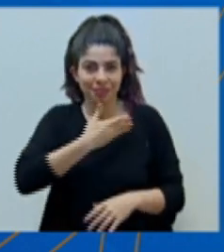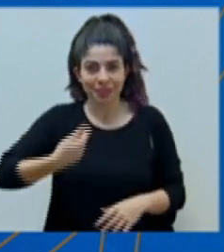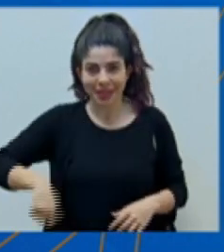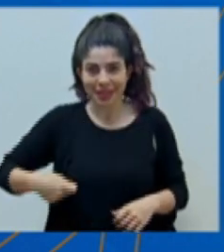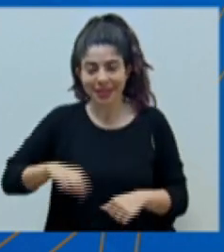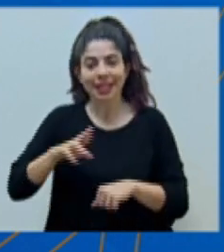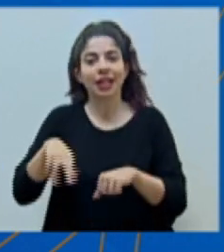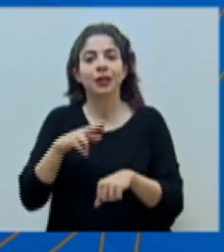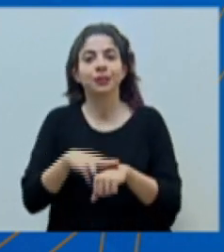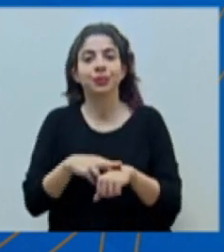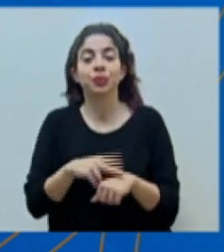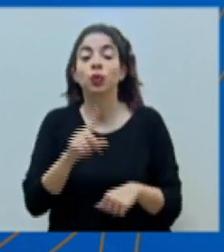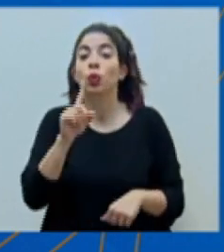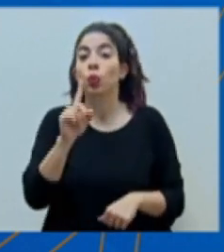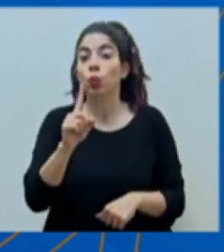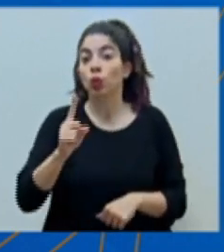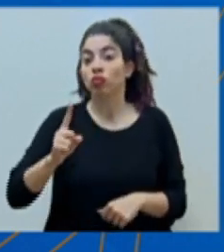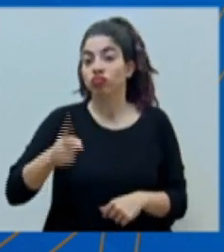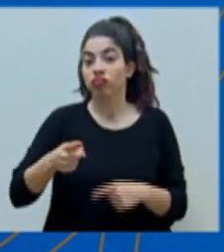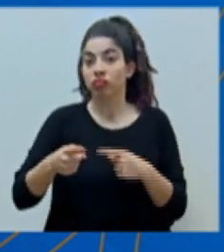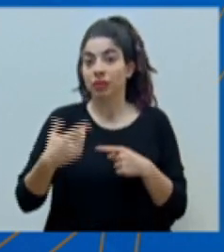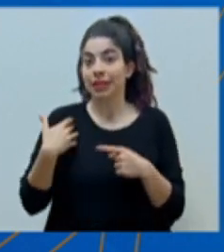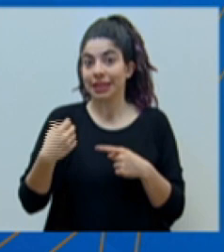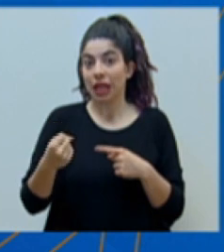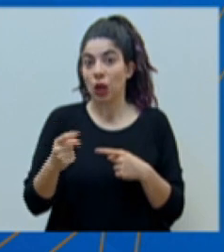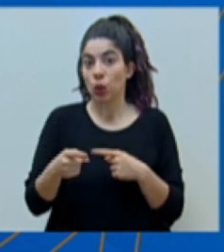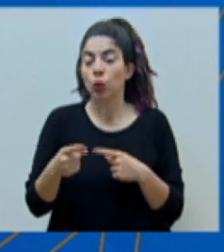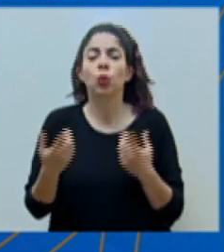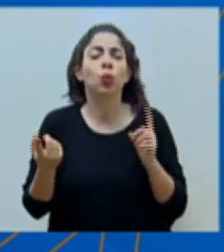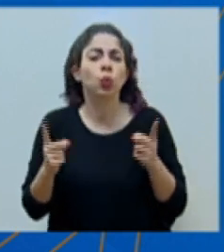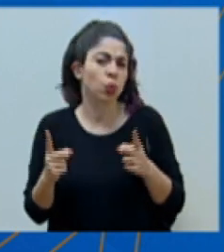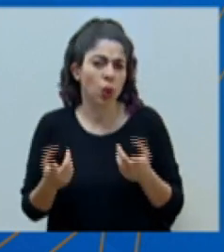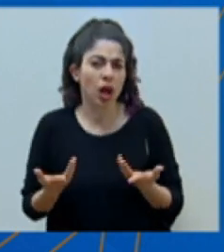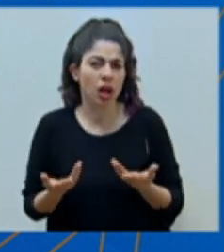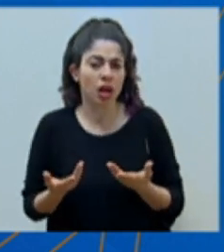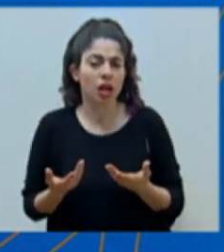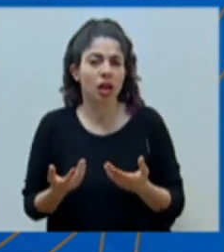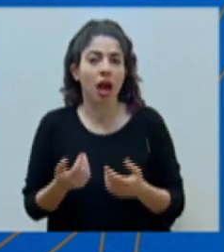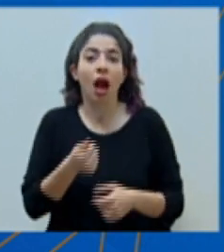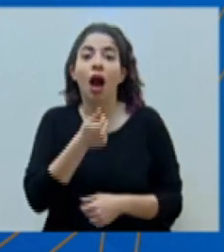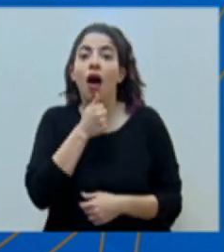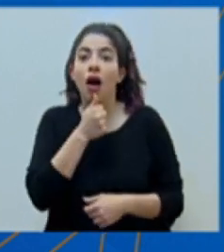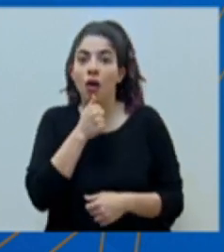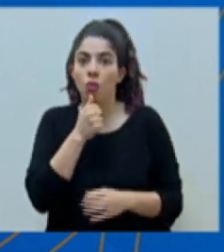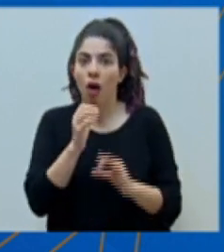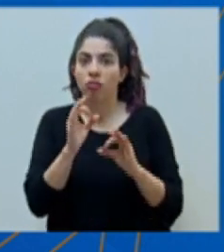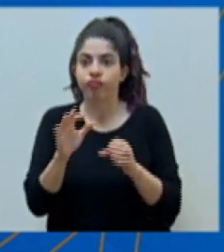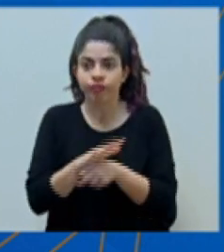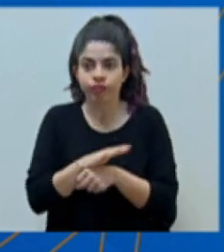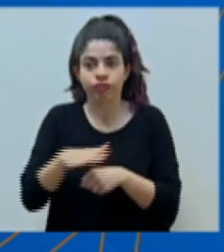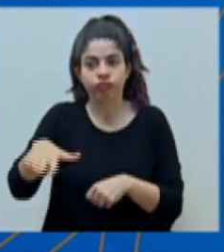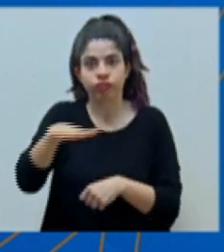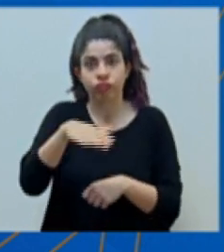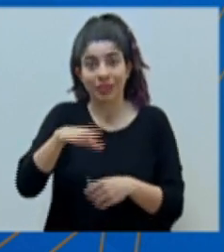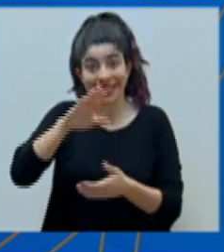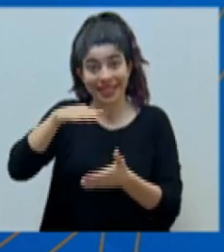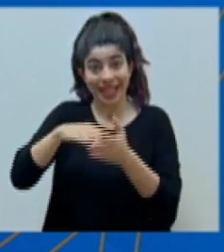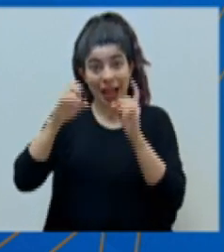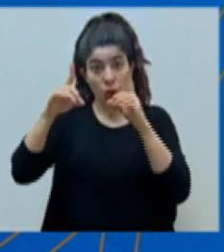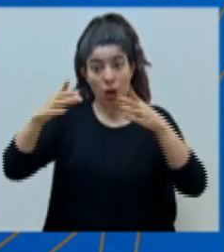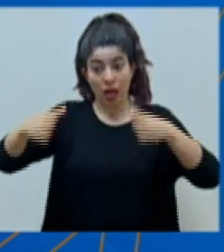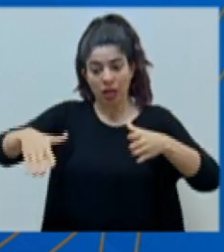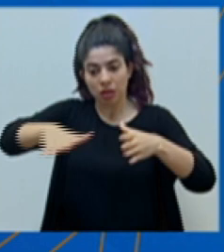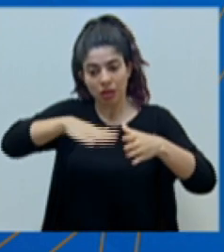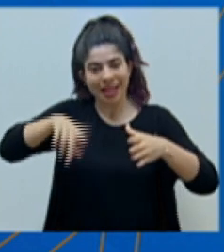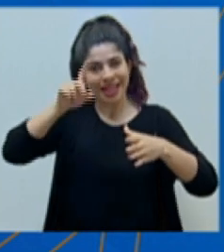de la República. Una de las disposiciones sanitarias es tener agua en el centro educativo, contar con el suministro